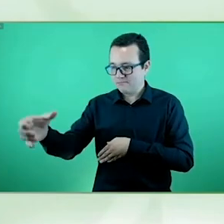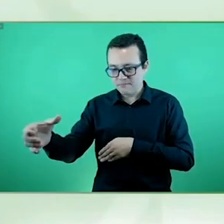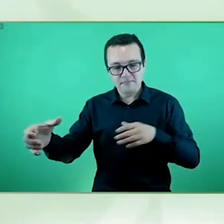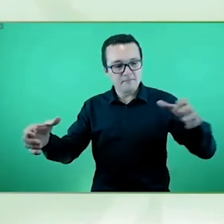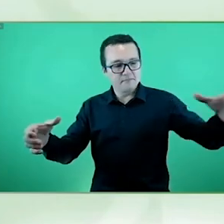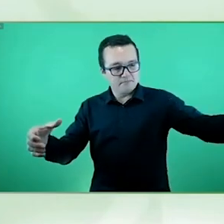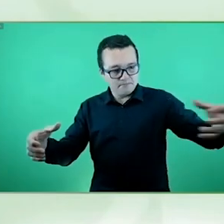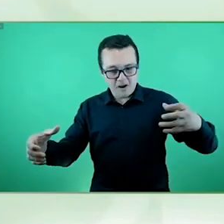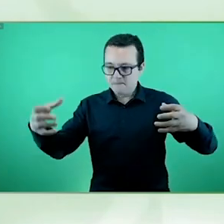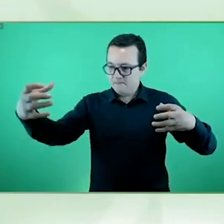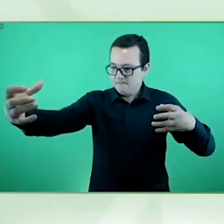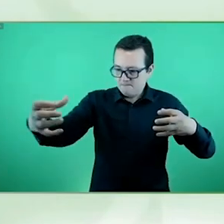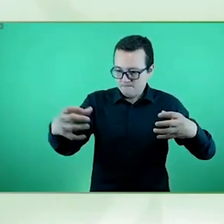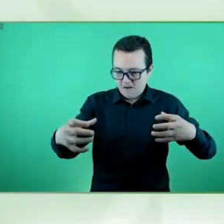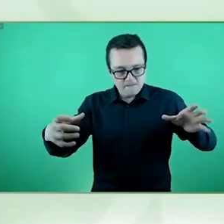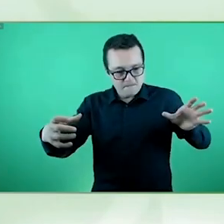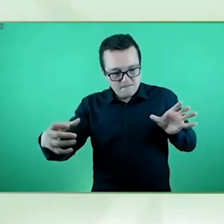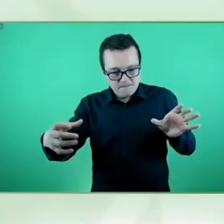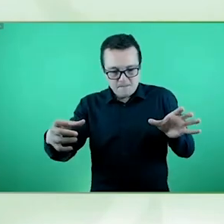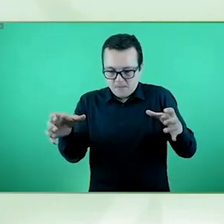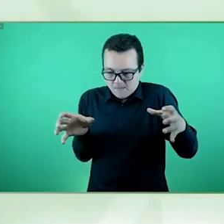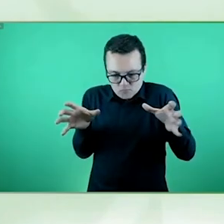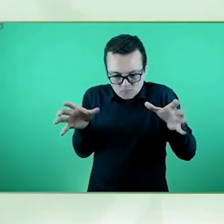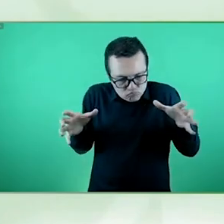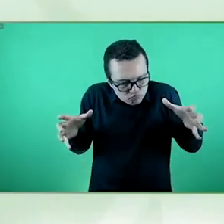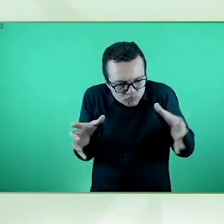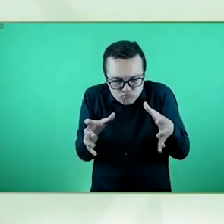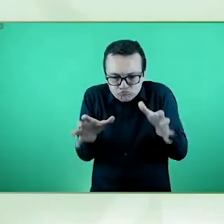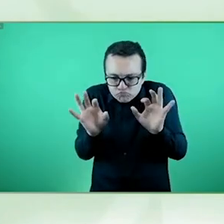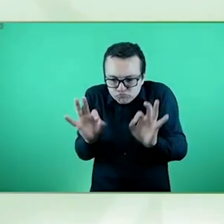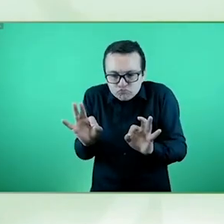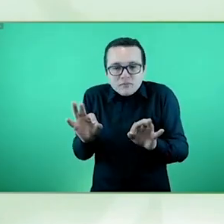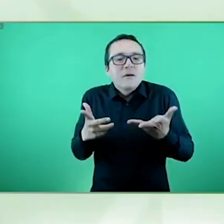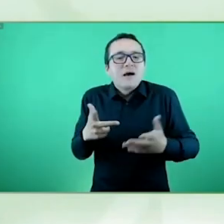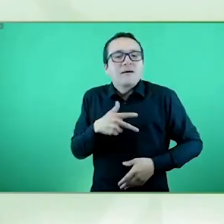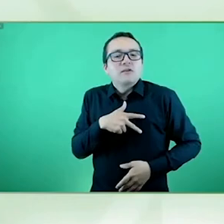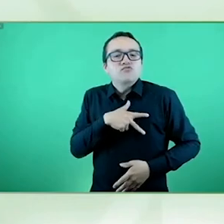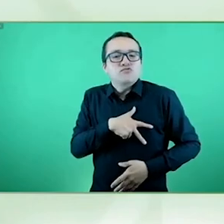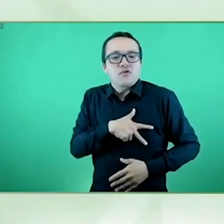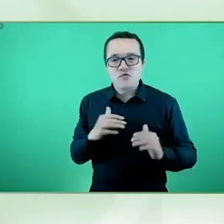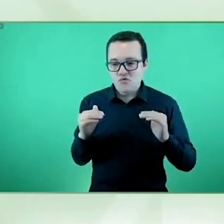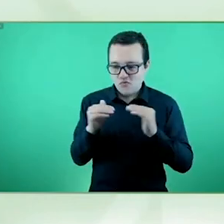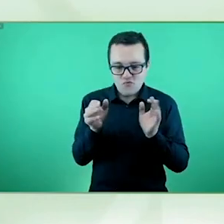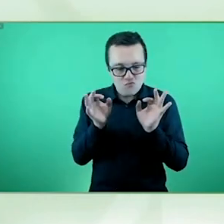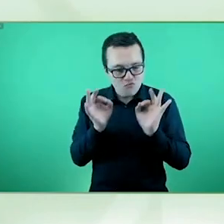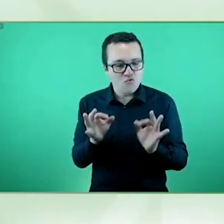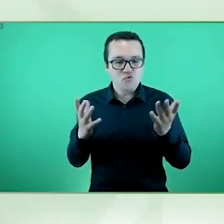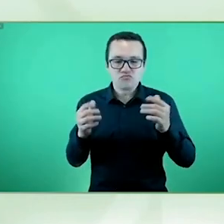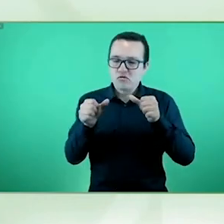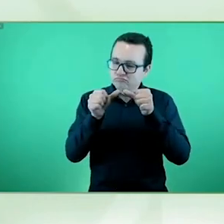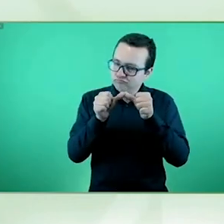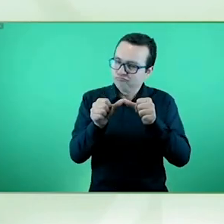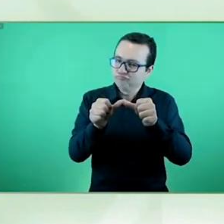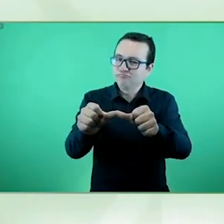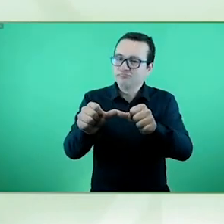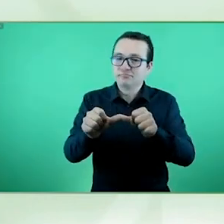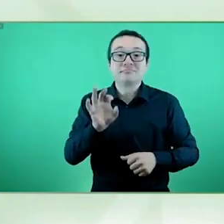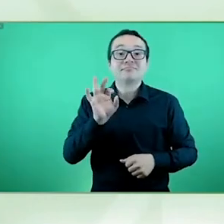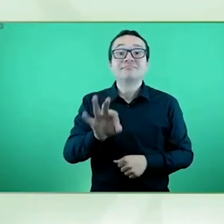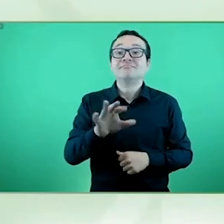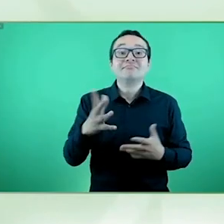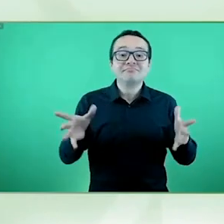justa y sostenible, y porque una de sus características fundamentales es la organización democrática del espacio de